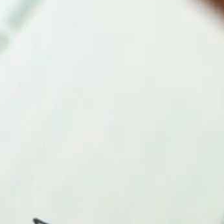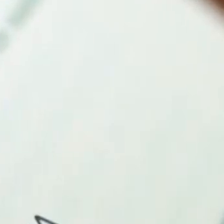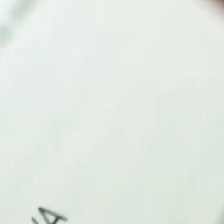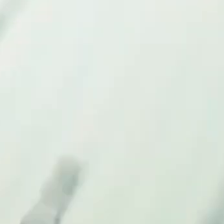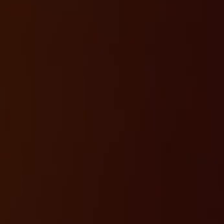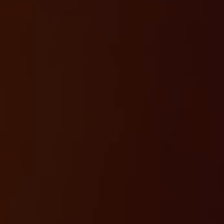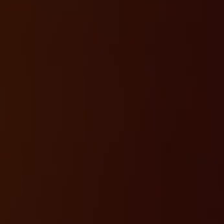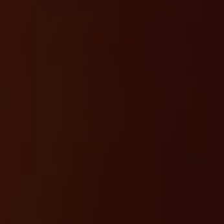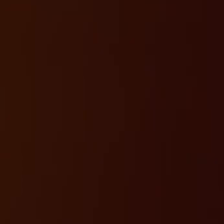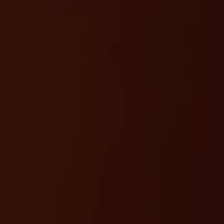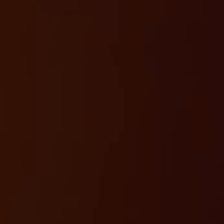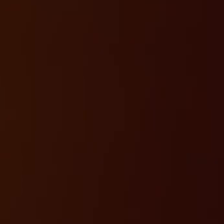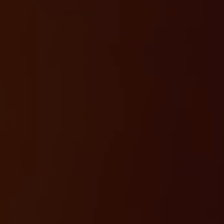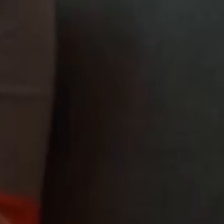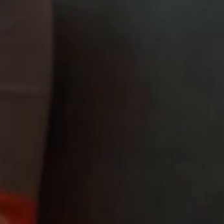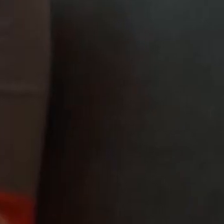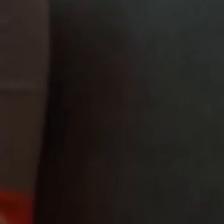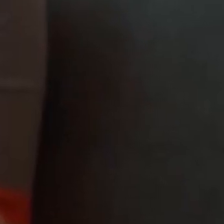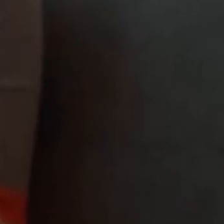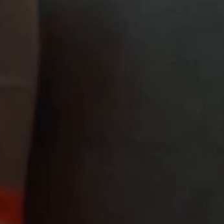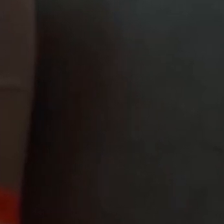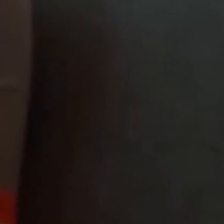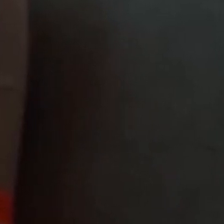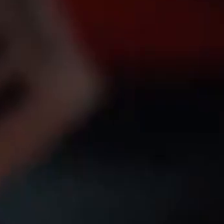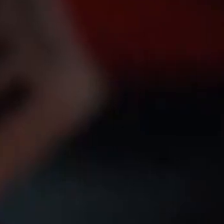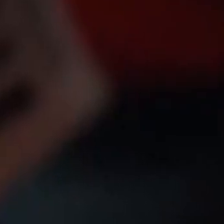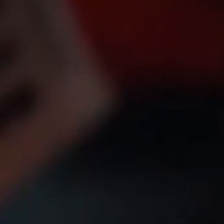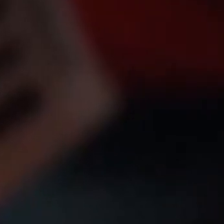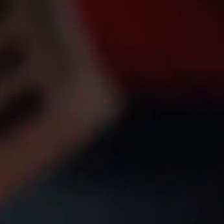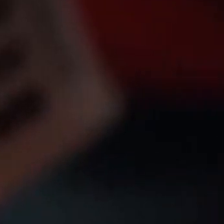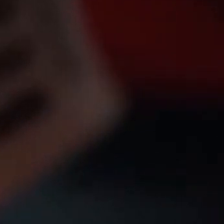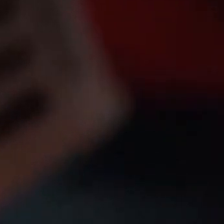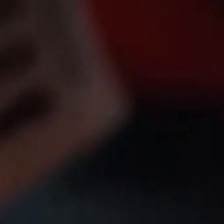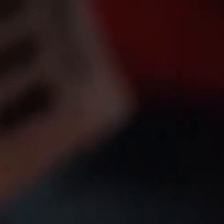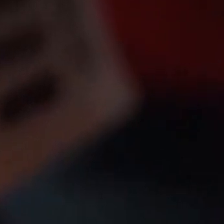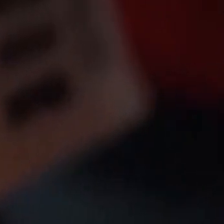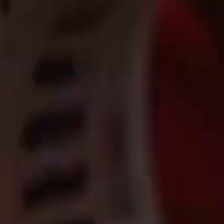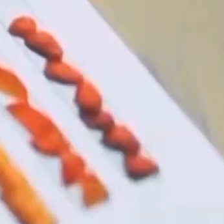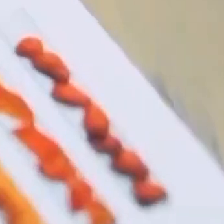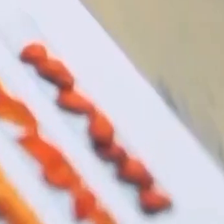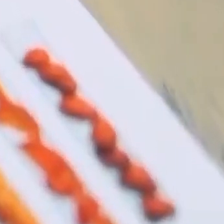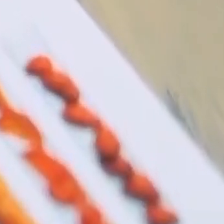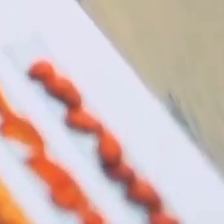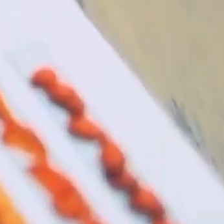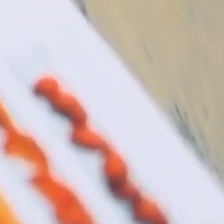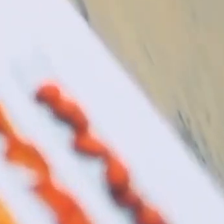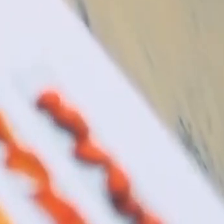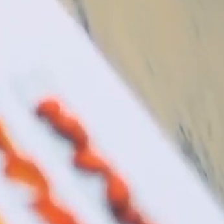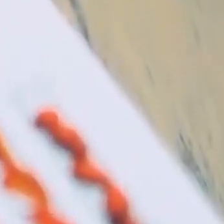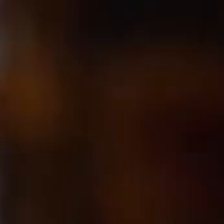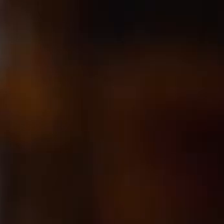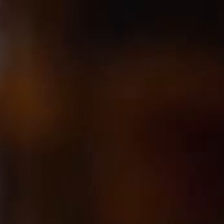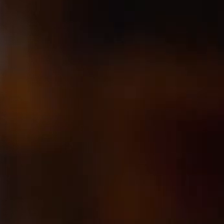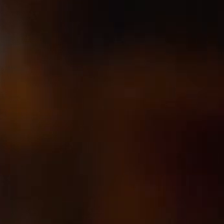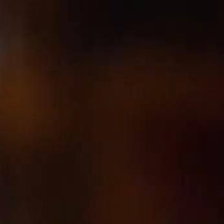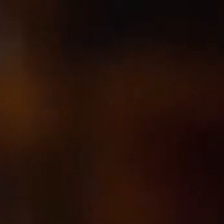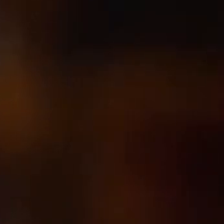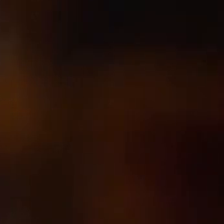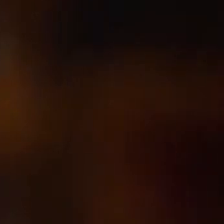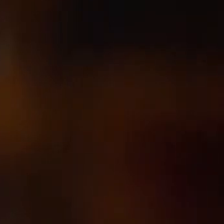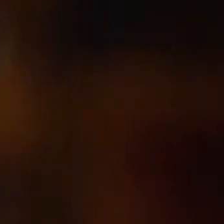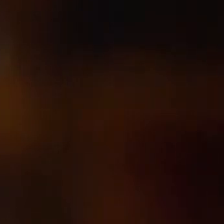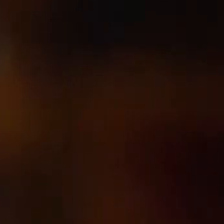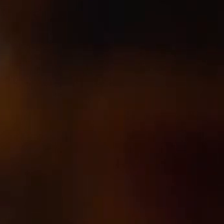Nos cuentan los beneficios de los productos saludables de la naturaleza, cuáles son sus propiedades y cómo podemos usarlos en la cocina y en remedios caseros.